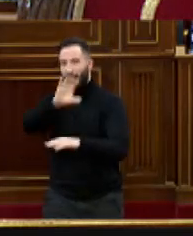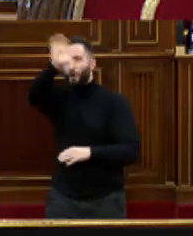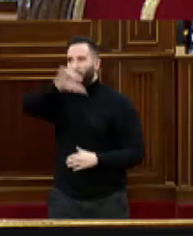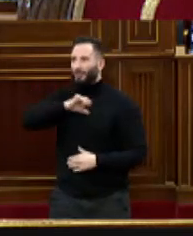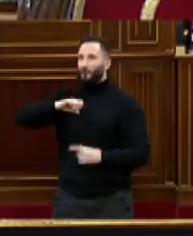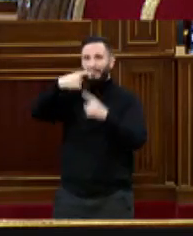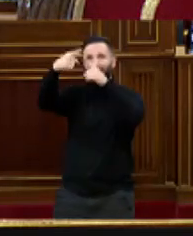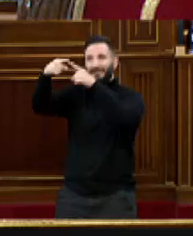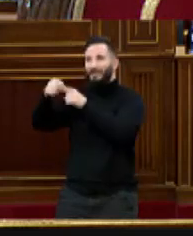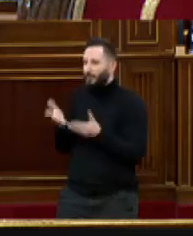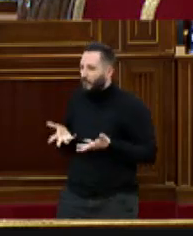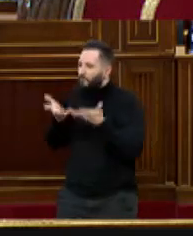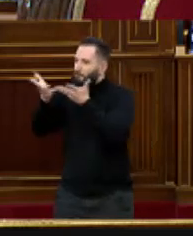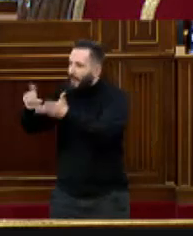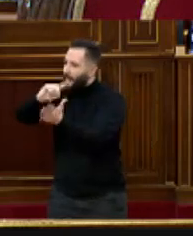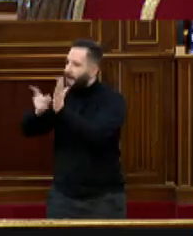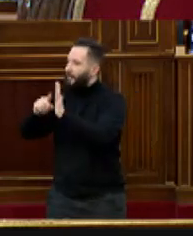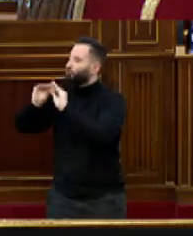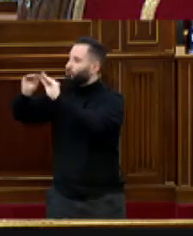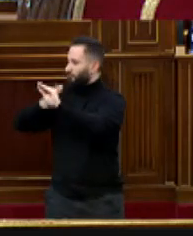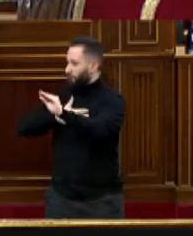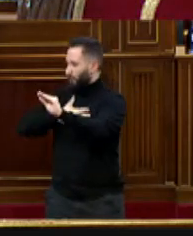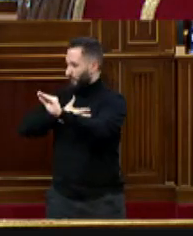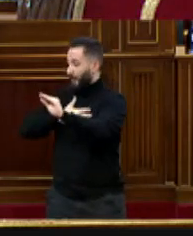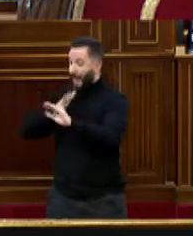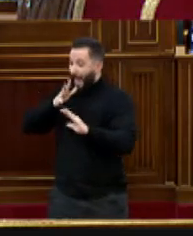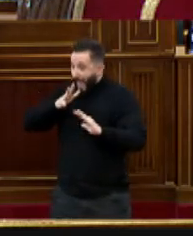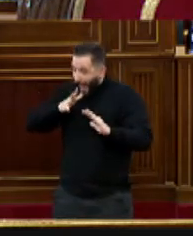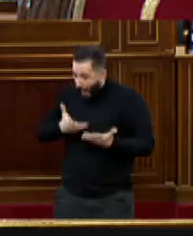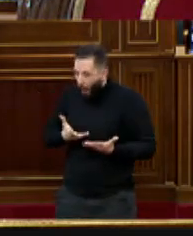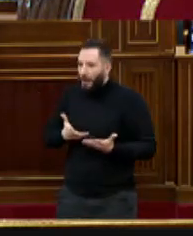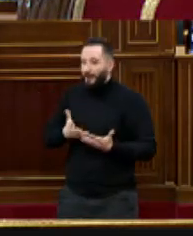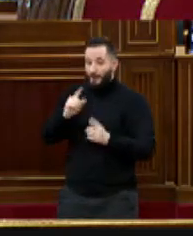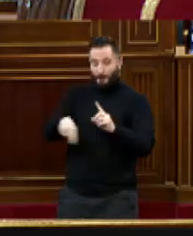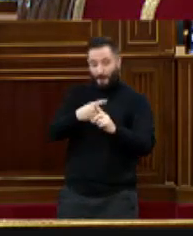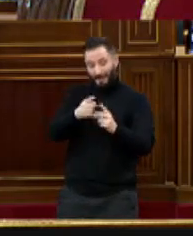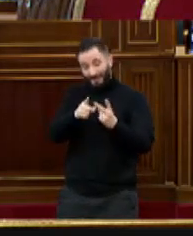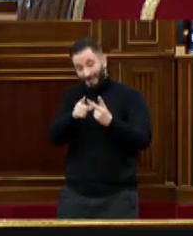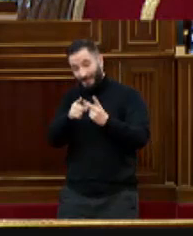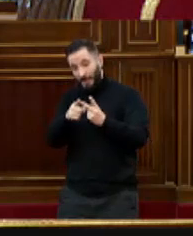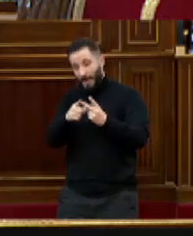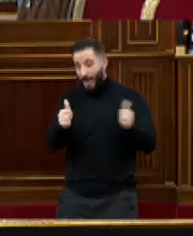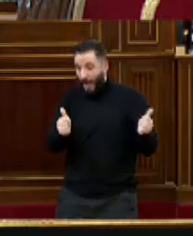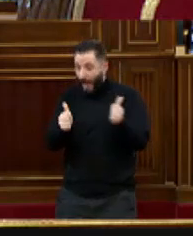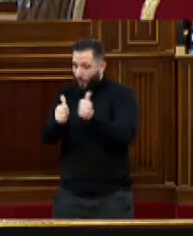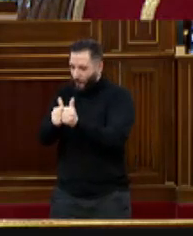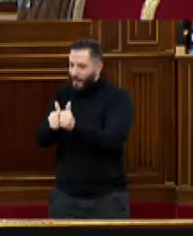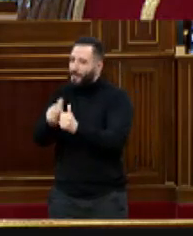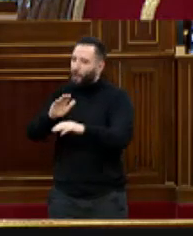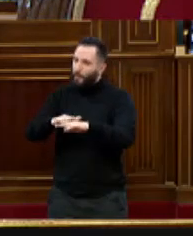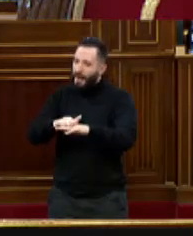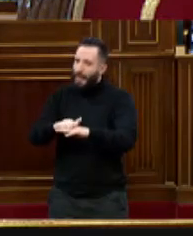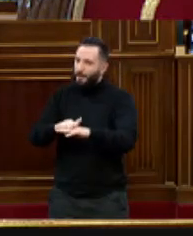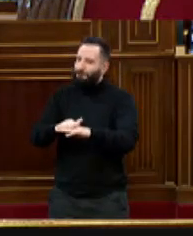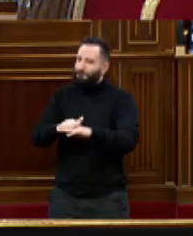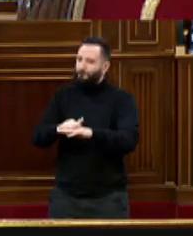que tienen derecho civil propio creo que esa es ahora junto con el acompañamiento a una correcta a una